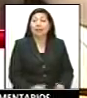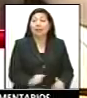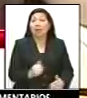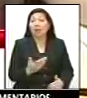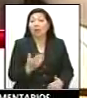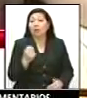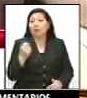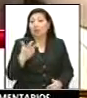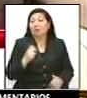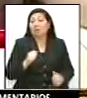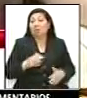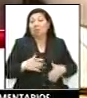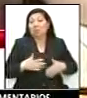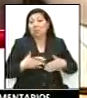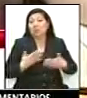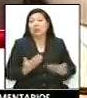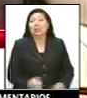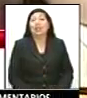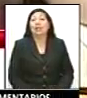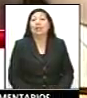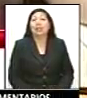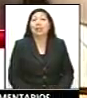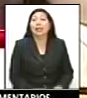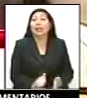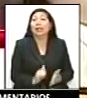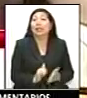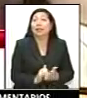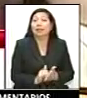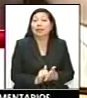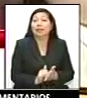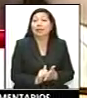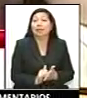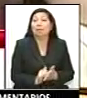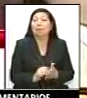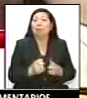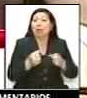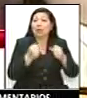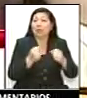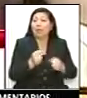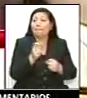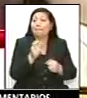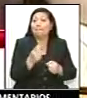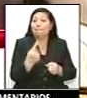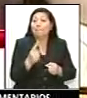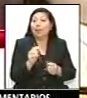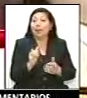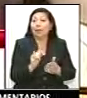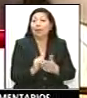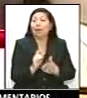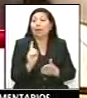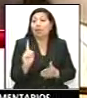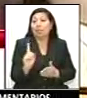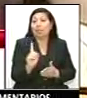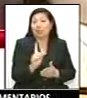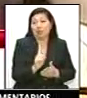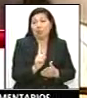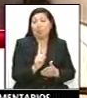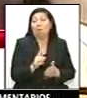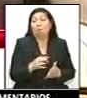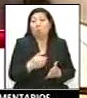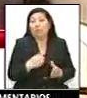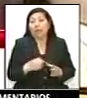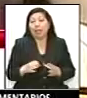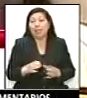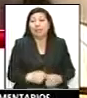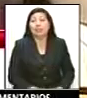una tercera posibilidad, que es el que se empodere a los ciudadanos para que de manera individual o colectiva puedan